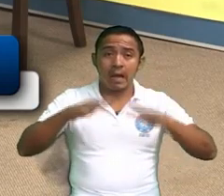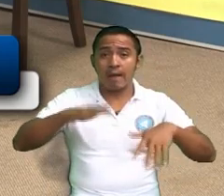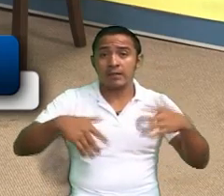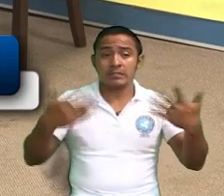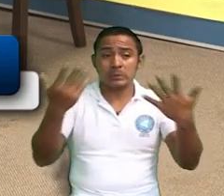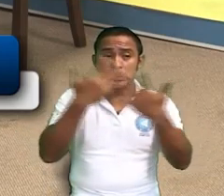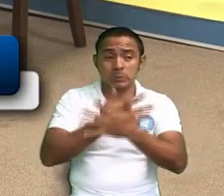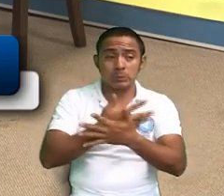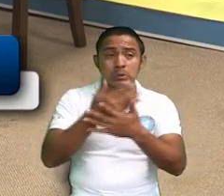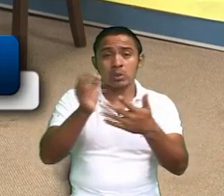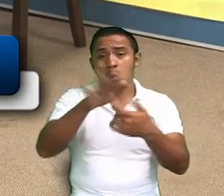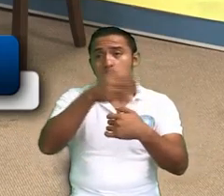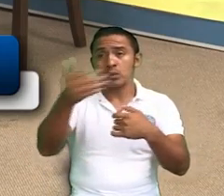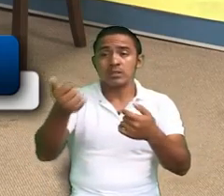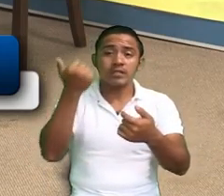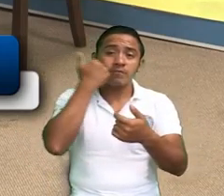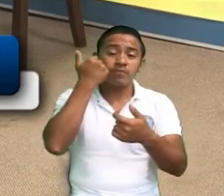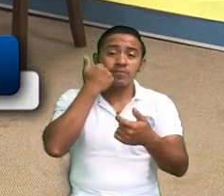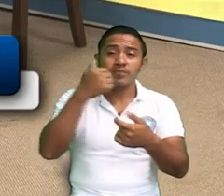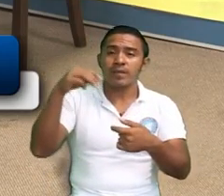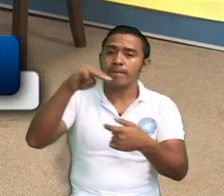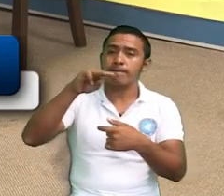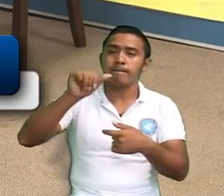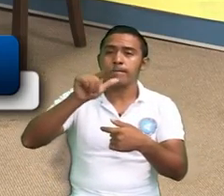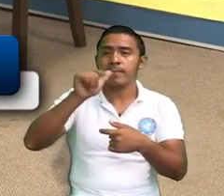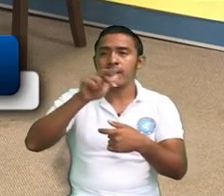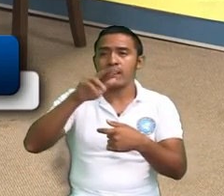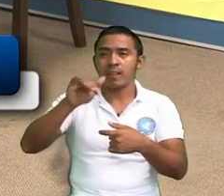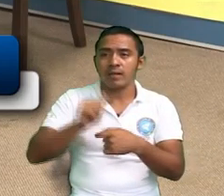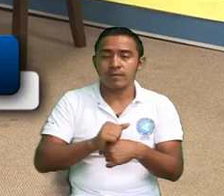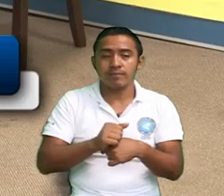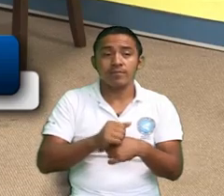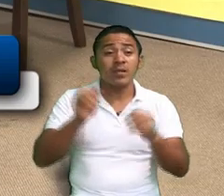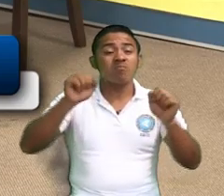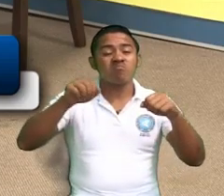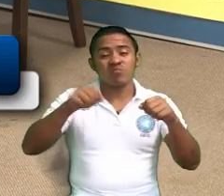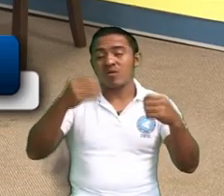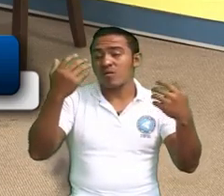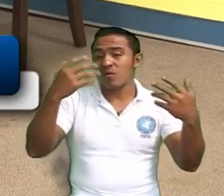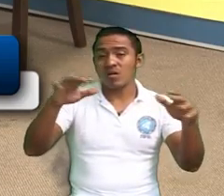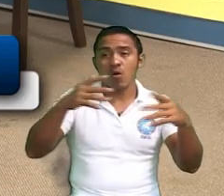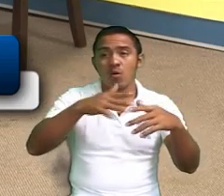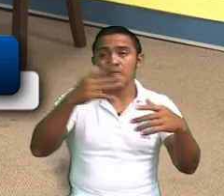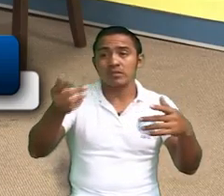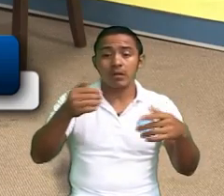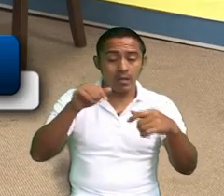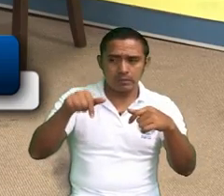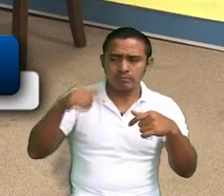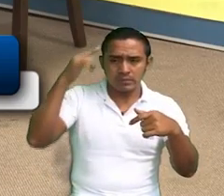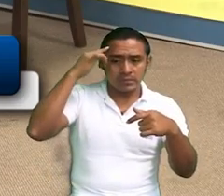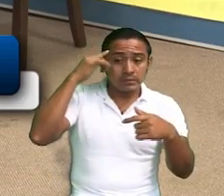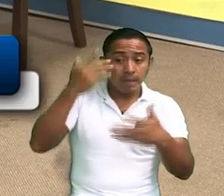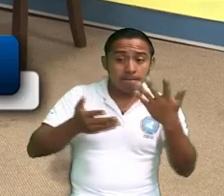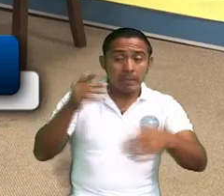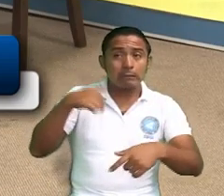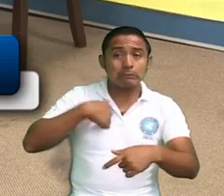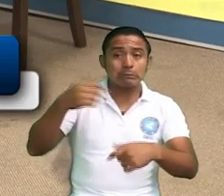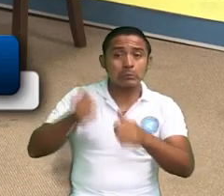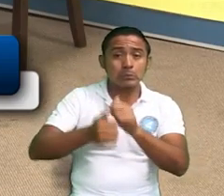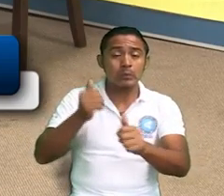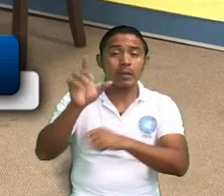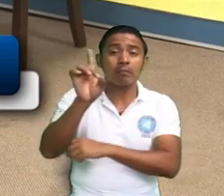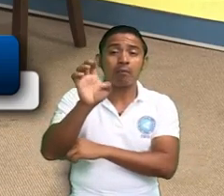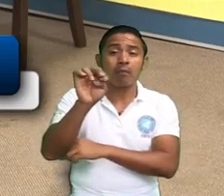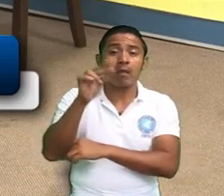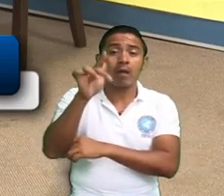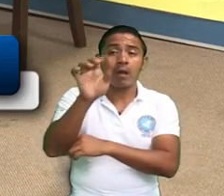malaria, por supuesto. La verdad es que se puede confundir con cualquier otra patología, hasta con dengue lo podemos confundir. Sí, con dengue, y recordemos que